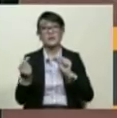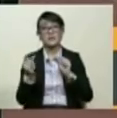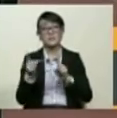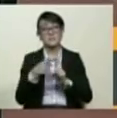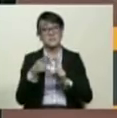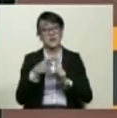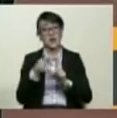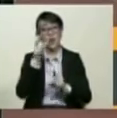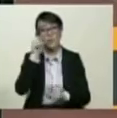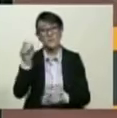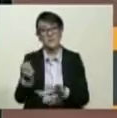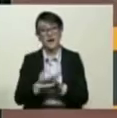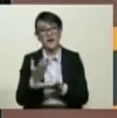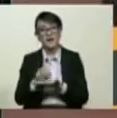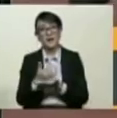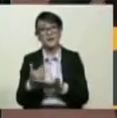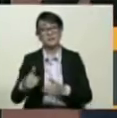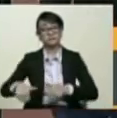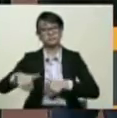primero. Porque,